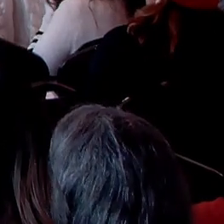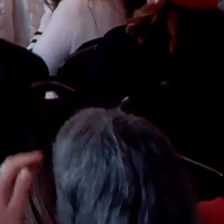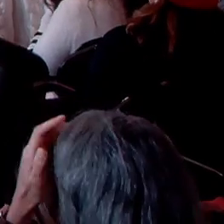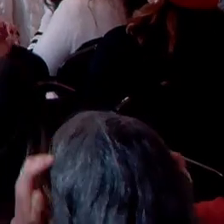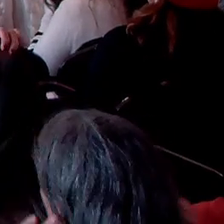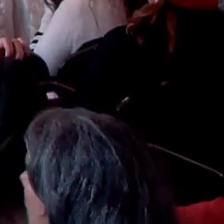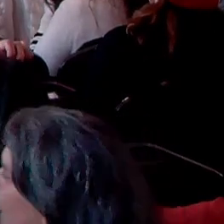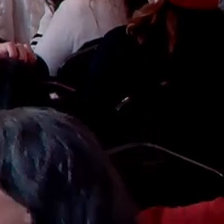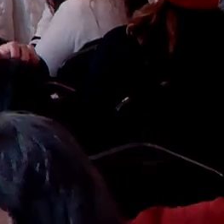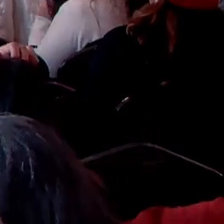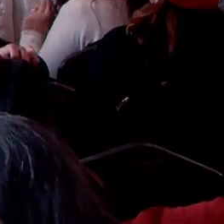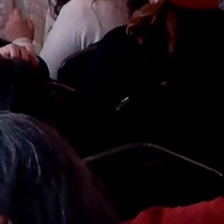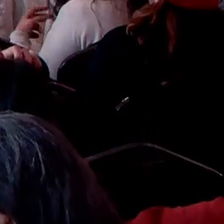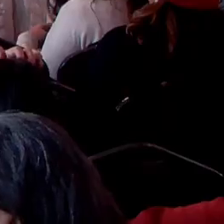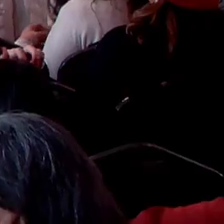a Camila